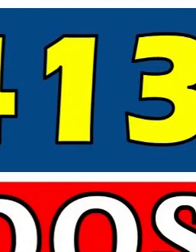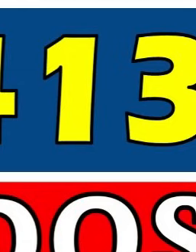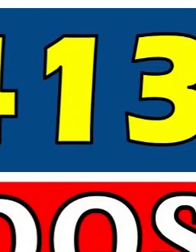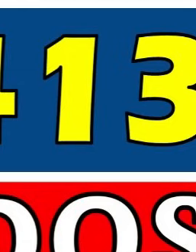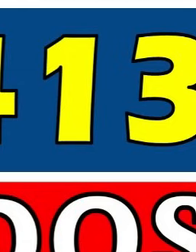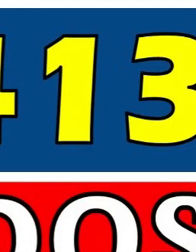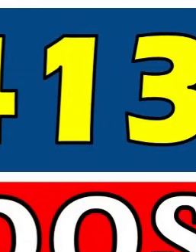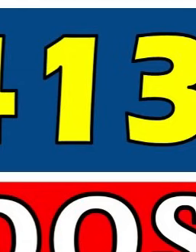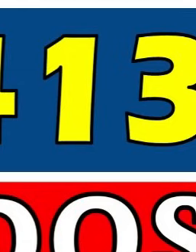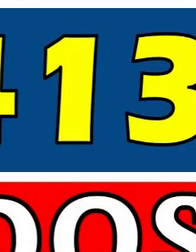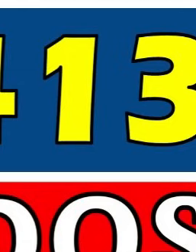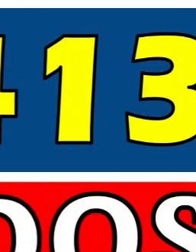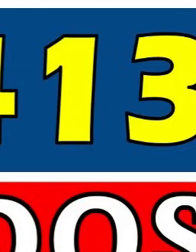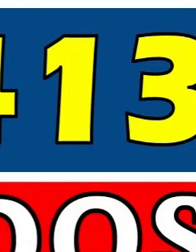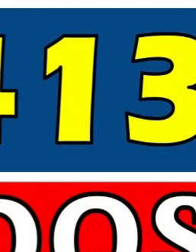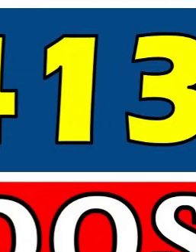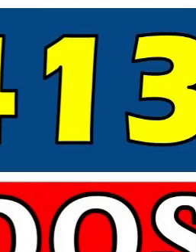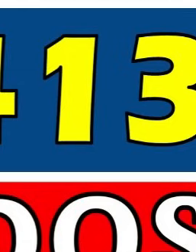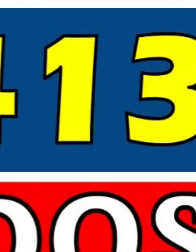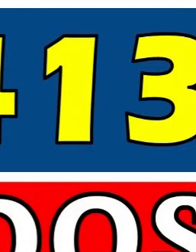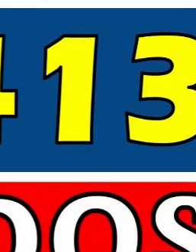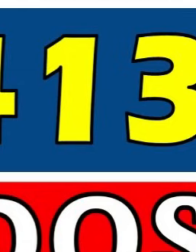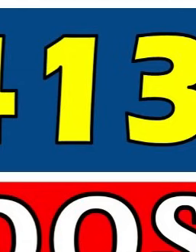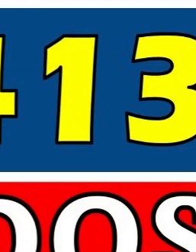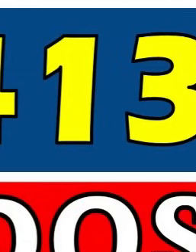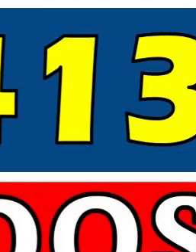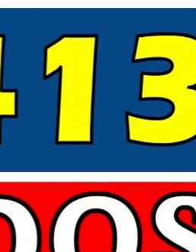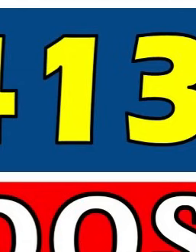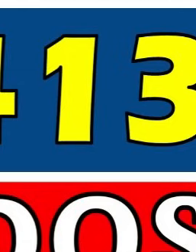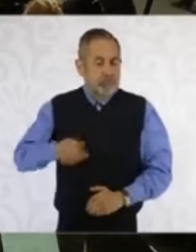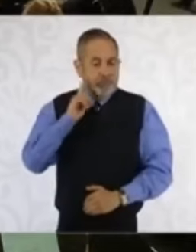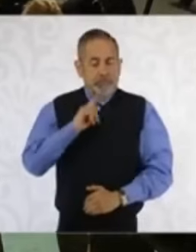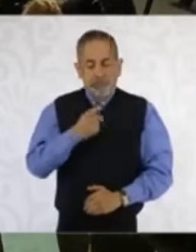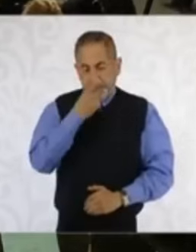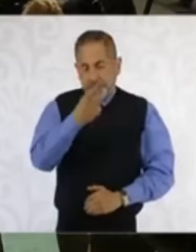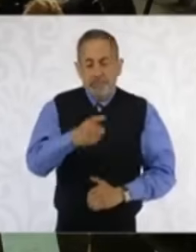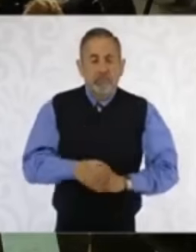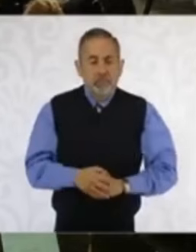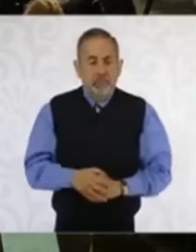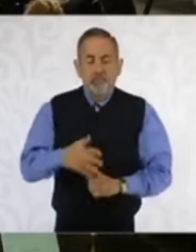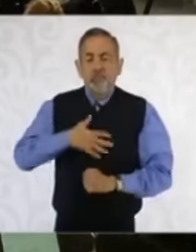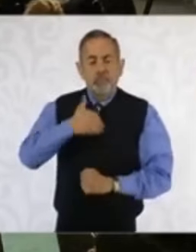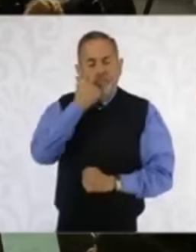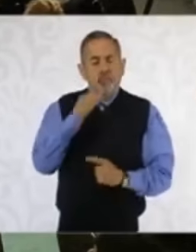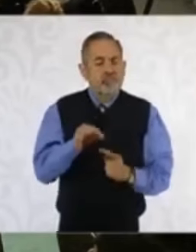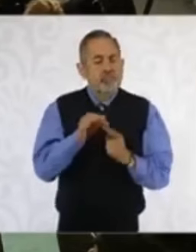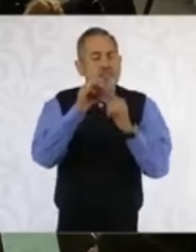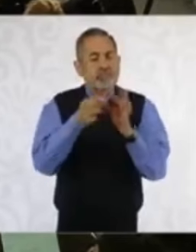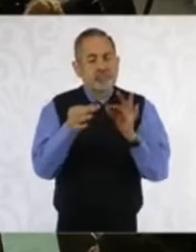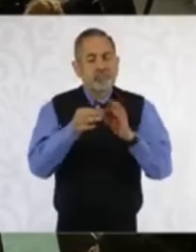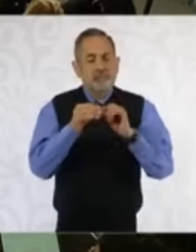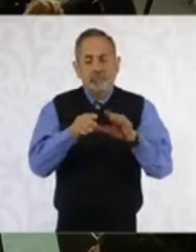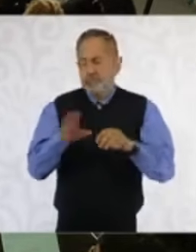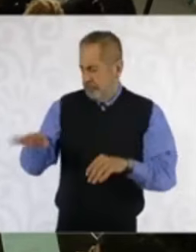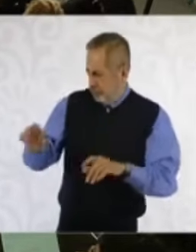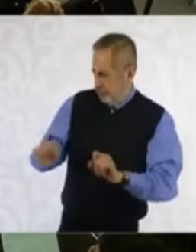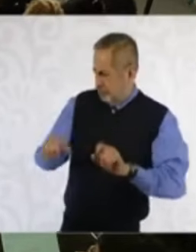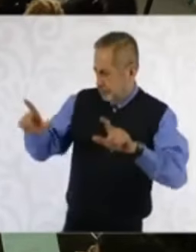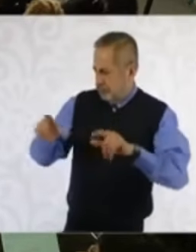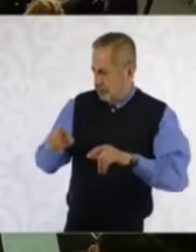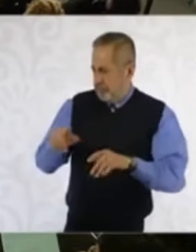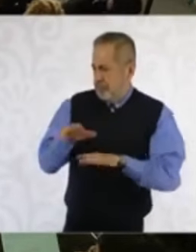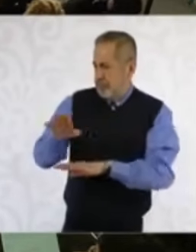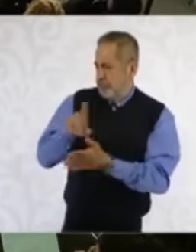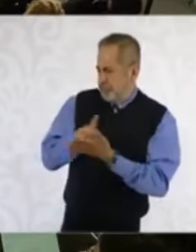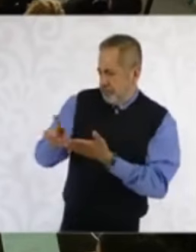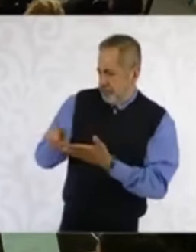suscribirse y compartirlo con sus amigos y familiares. Vamos a darle. Primero, les traigo una noticia que les va a alegrar el día.